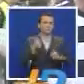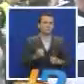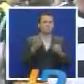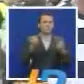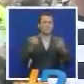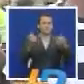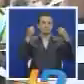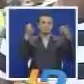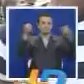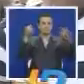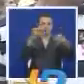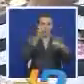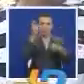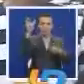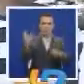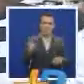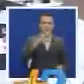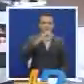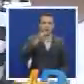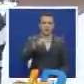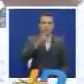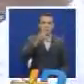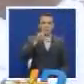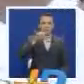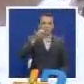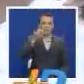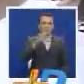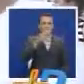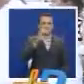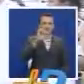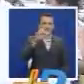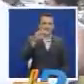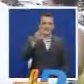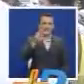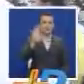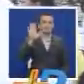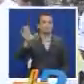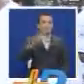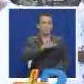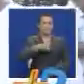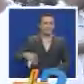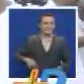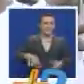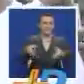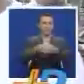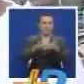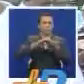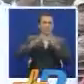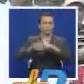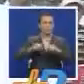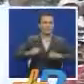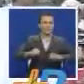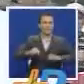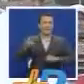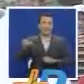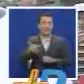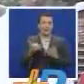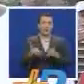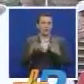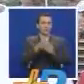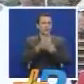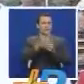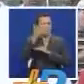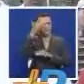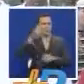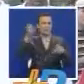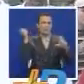con Julio César Díaz, él es el presidente de la Junta de Acción Comunal. Don Julio César, cuéntenos cuáles son las razones de esta protesta. A ver, la